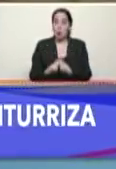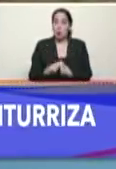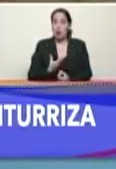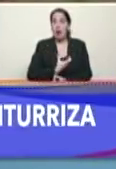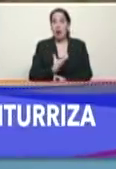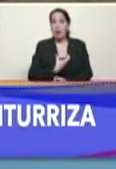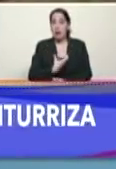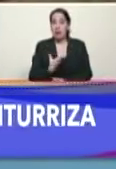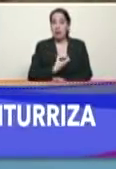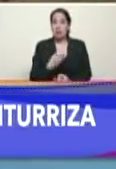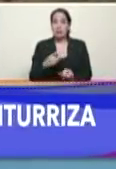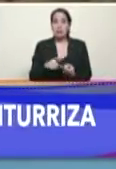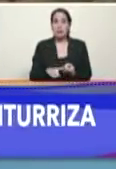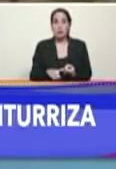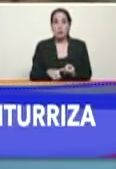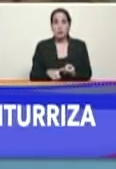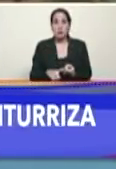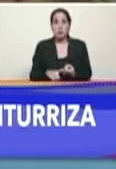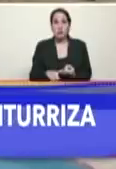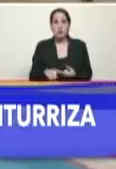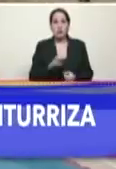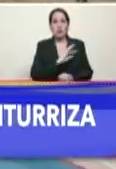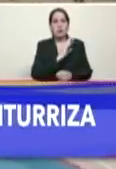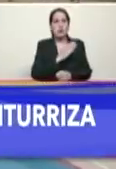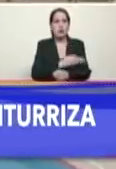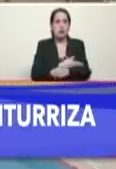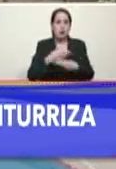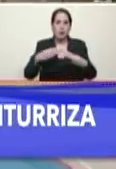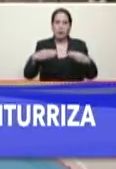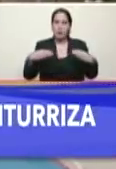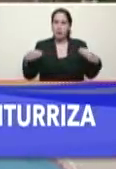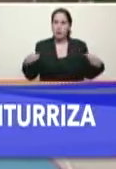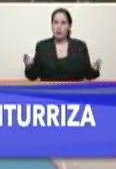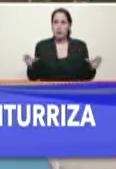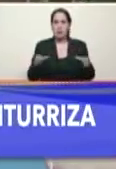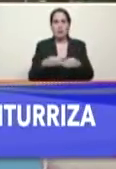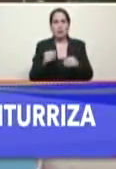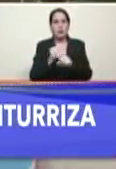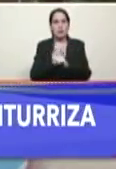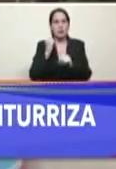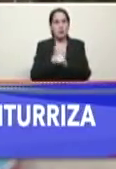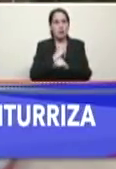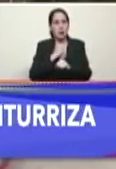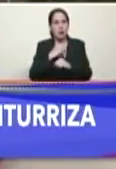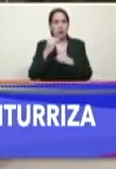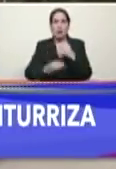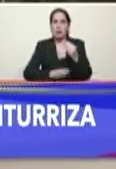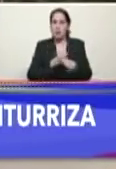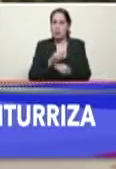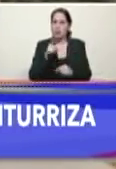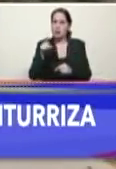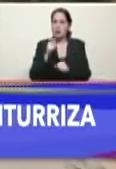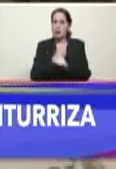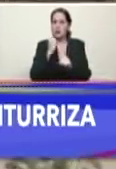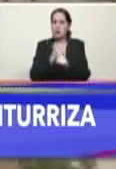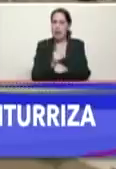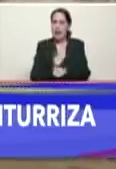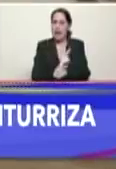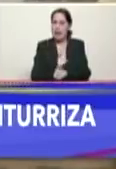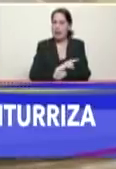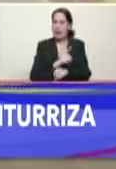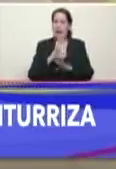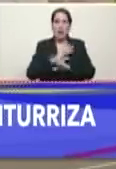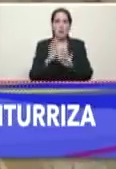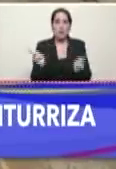II Acosta, esta parte del Poder Popular y los equipos de trabajo que de manera conjunta hicimos este trabajo en tiempo récord